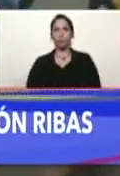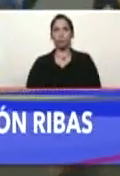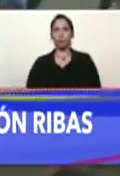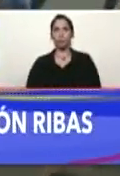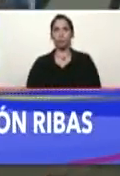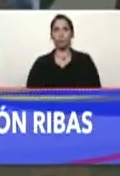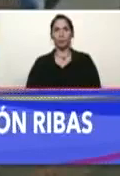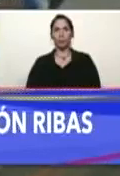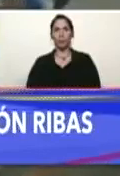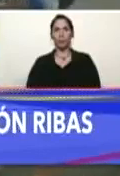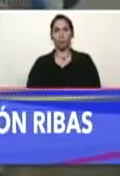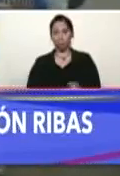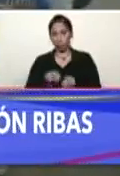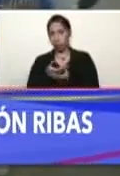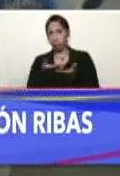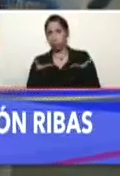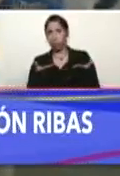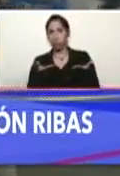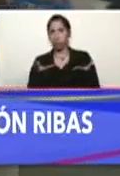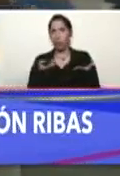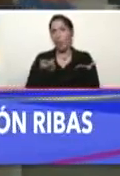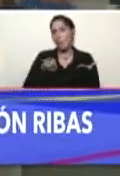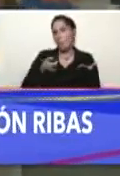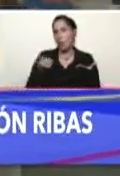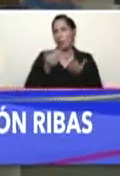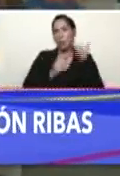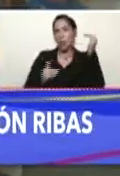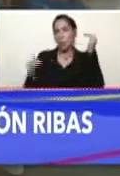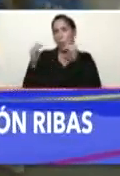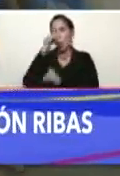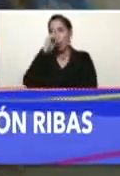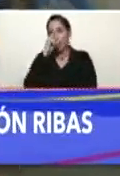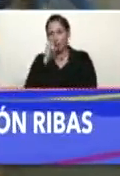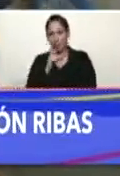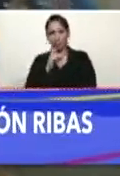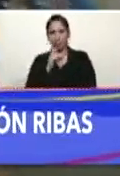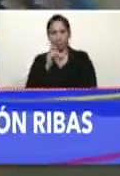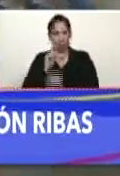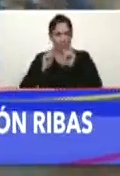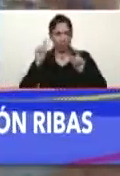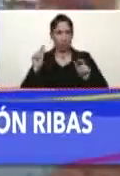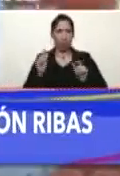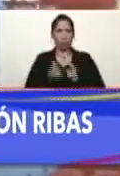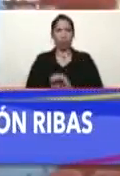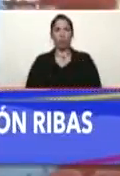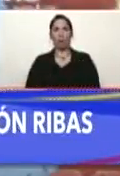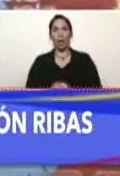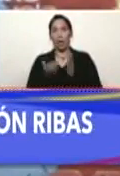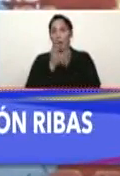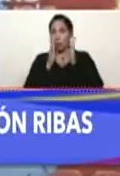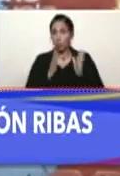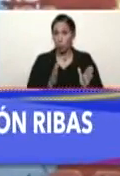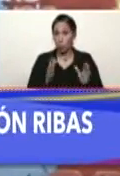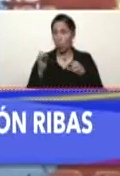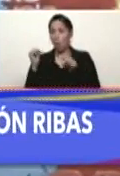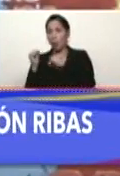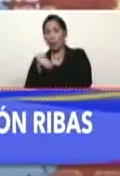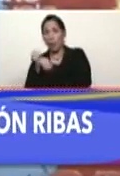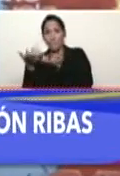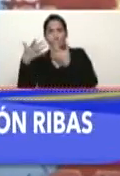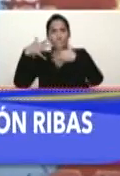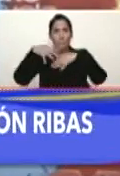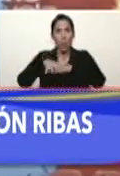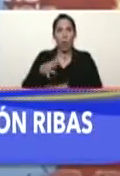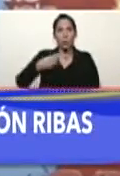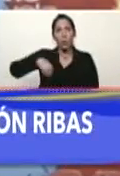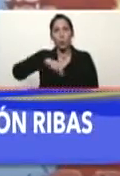para aquellos que tenemos un poquito más de edad, Chamba Mayor, estudio y trabajo para